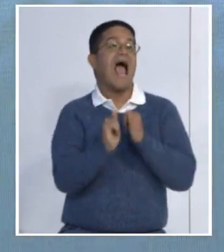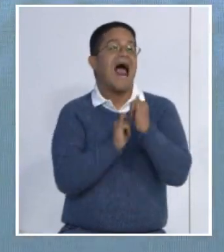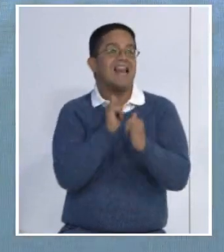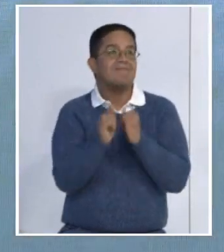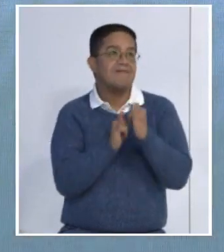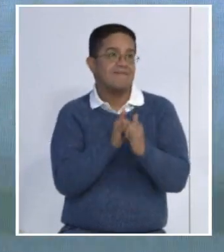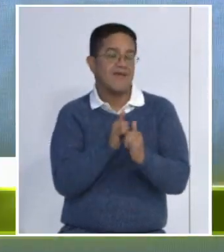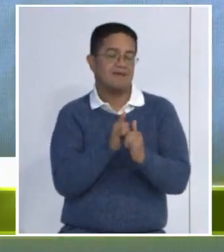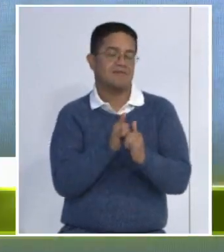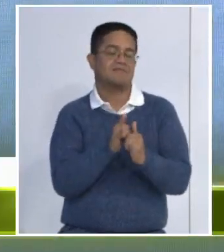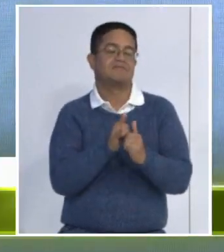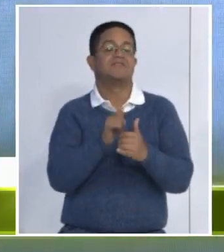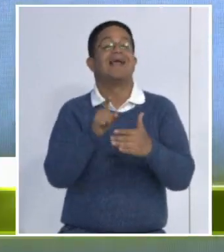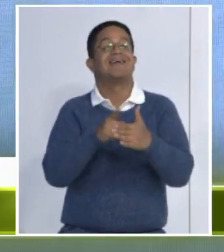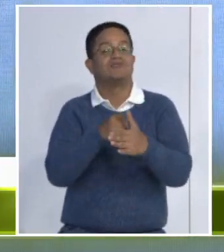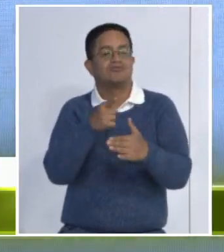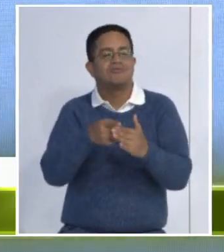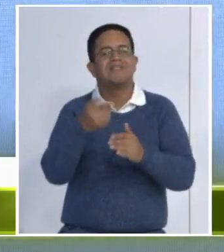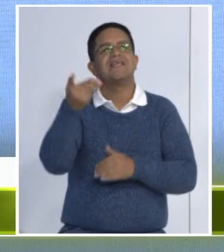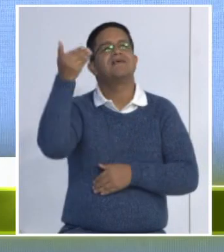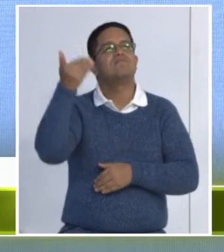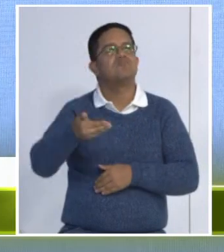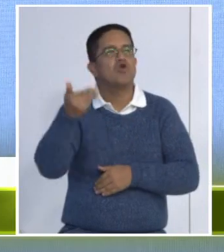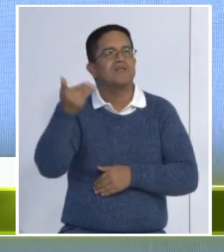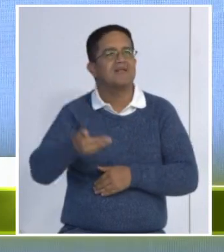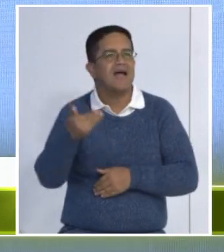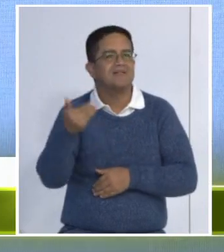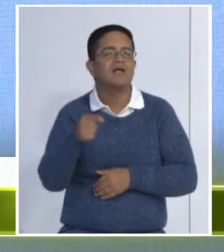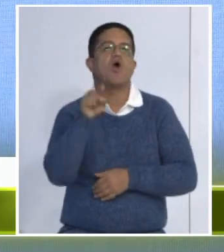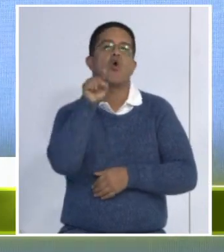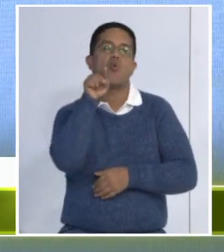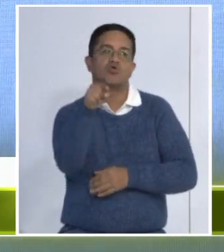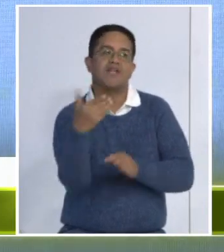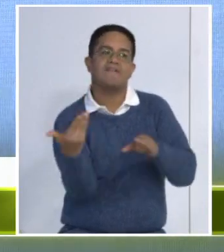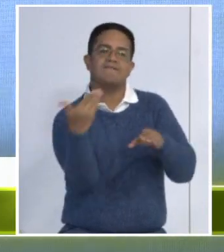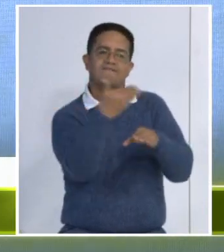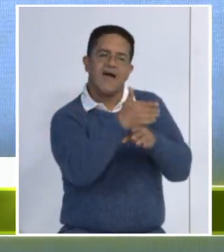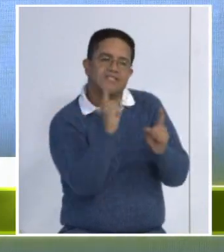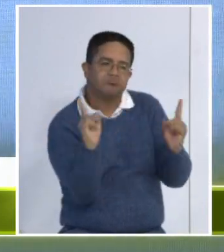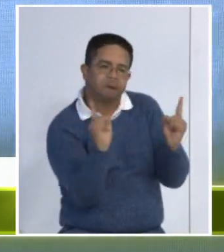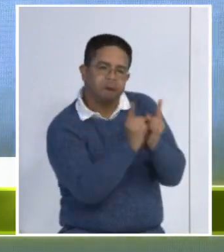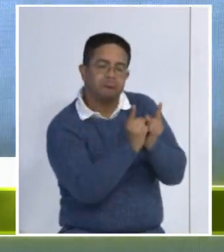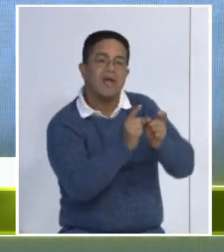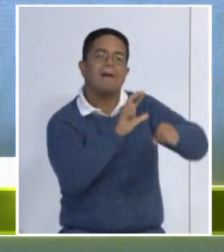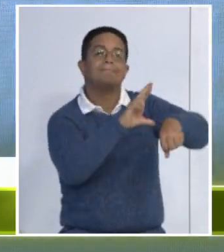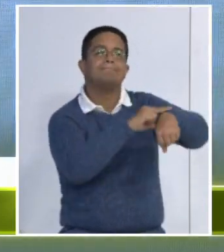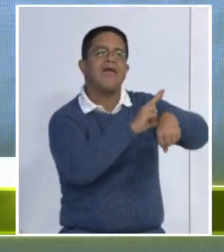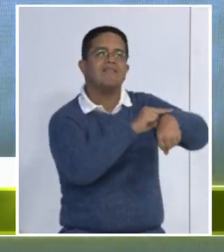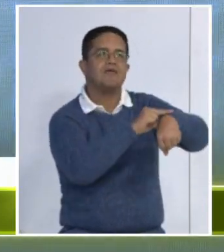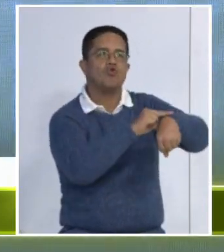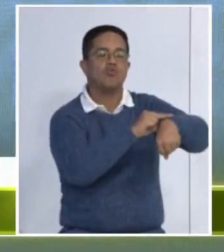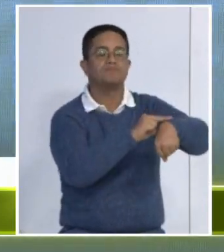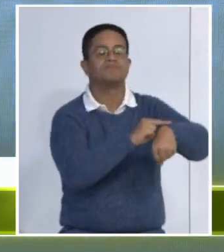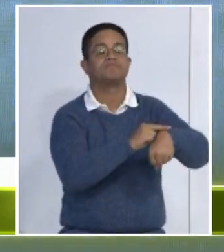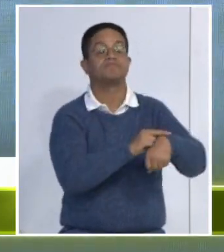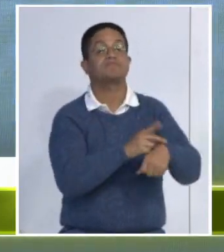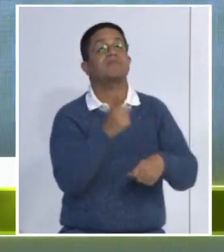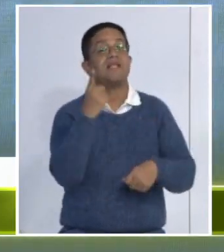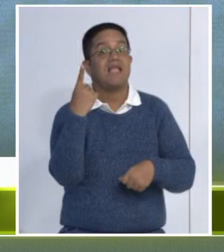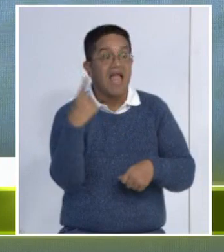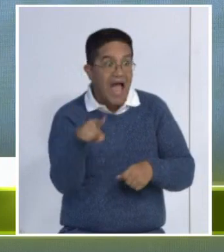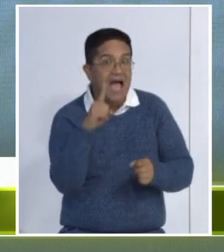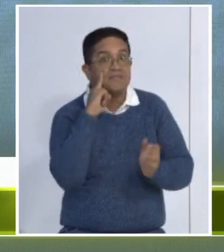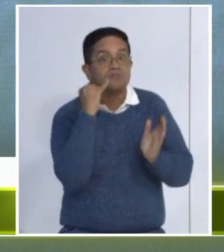congénitas. Entonces, lo más importante es que usted acuda a su médico. Hay pruebas donde se pueden